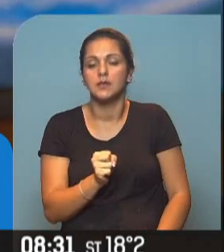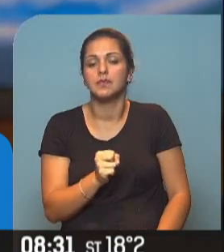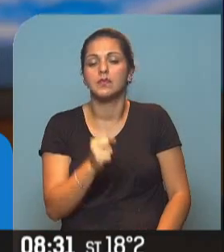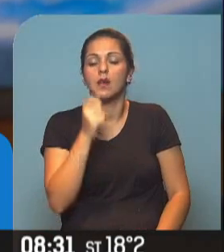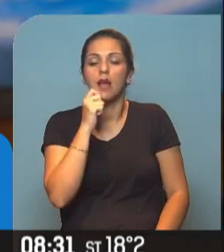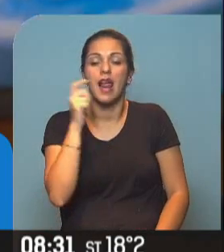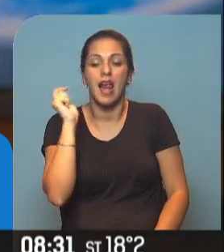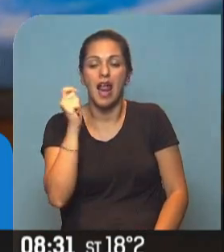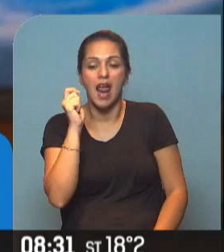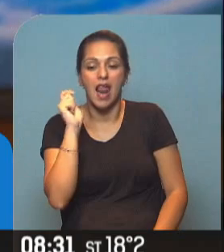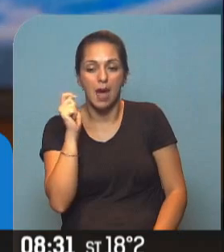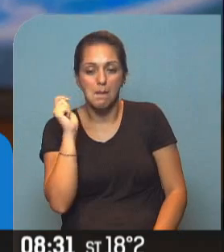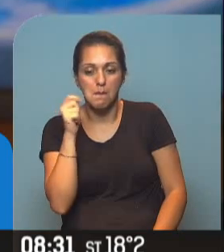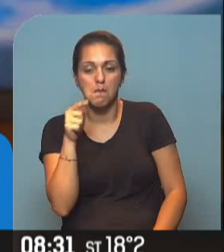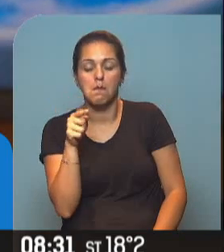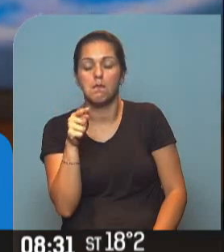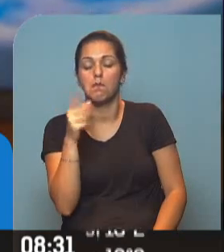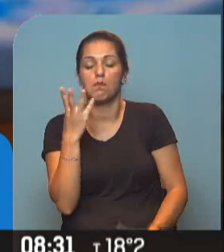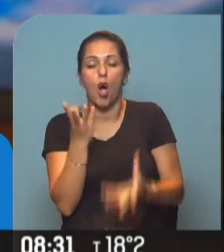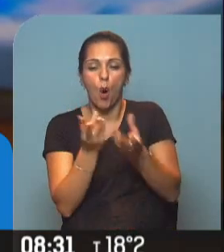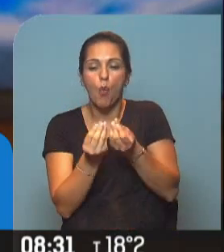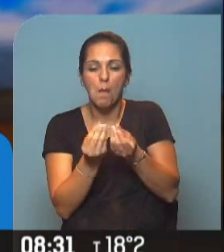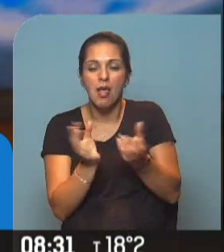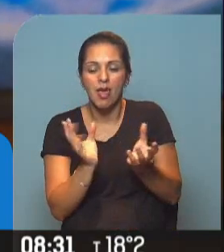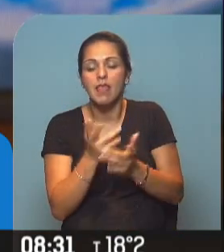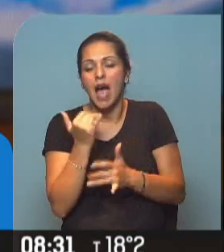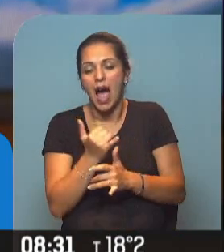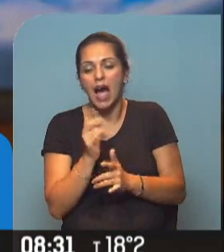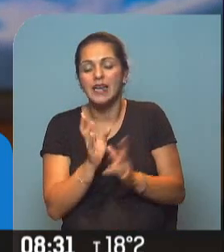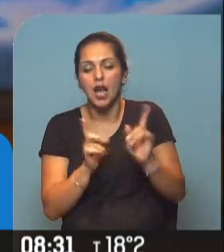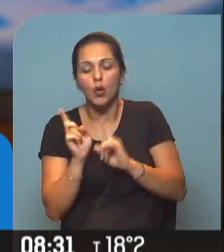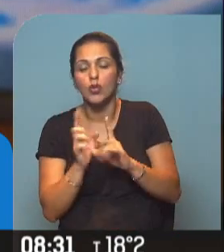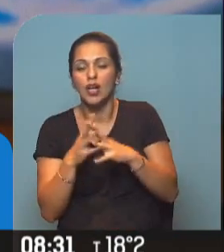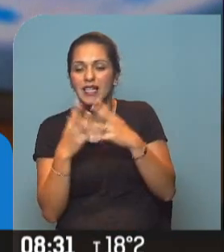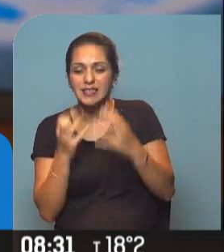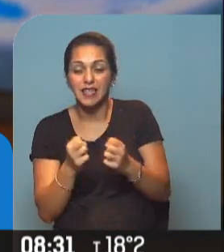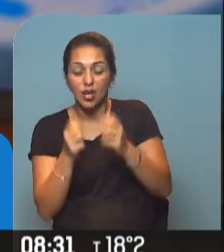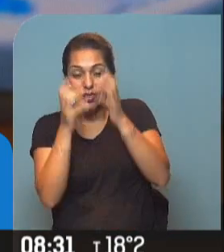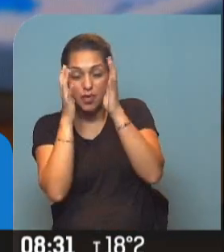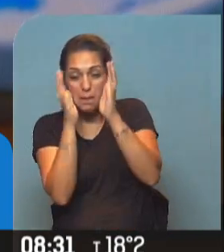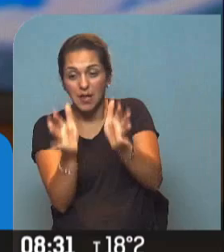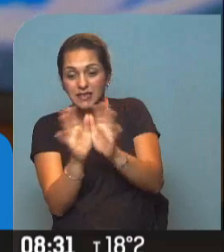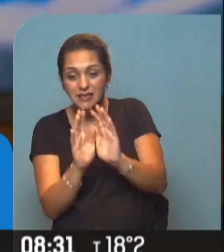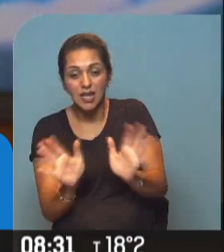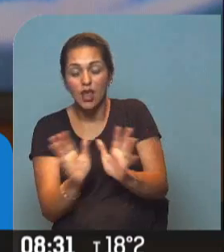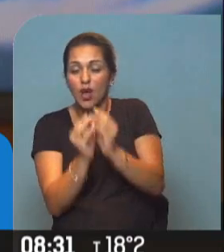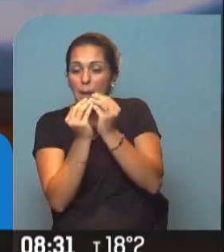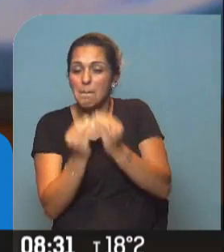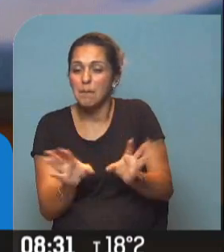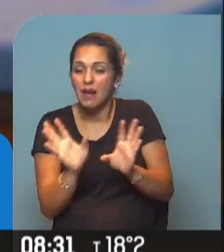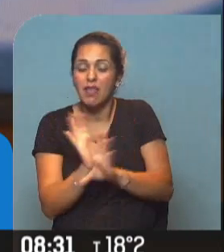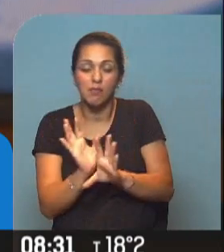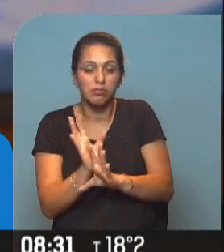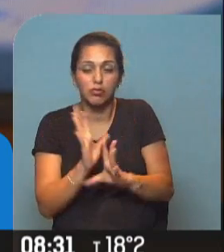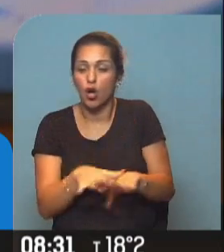pampa húmeda la verdad que hay casos donde la sequía ha pegado tanto que las pérdidas prácticamente son